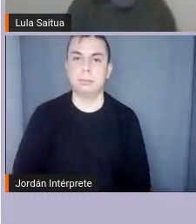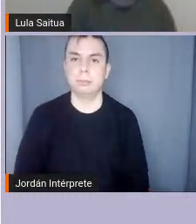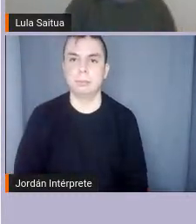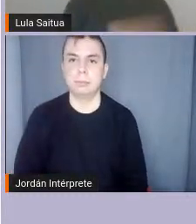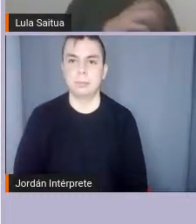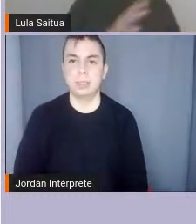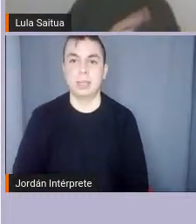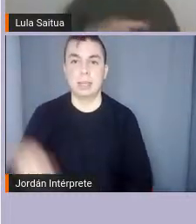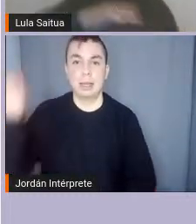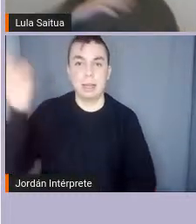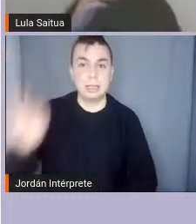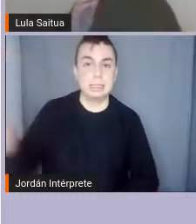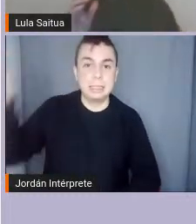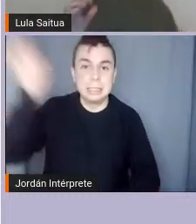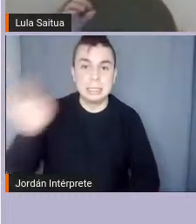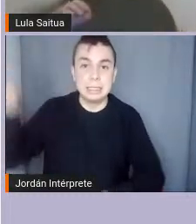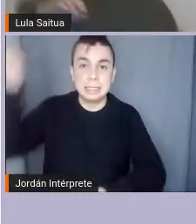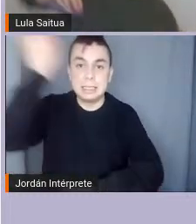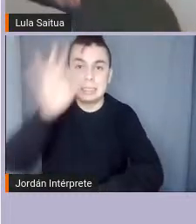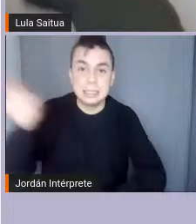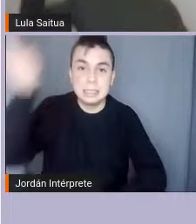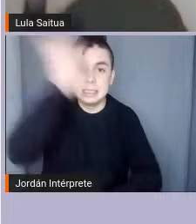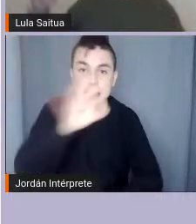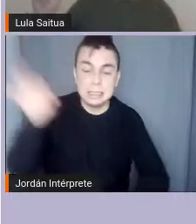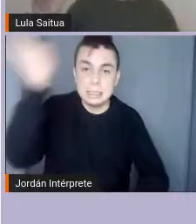El mosquito.